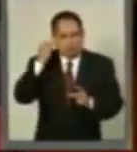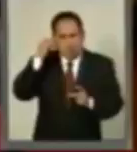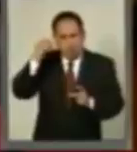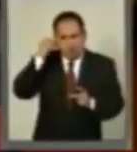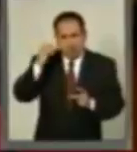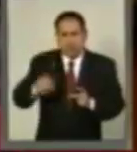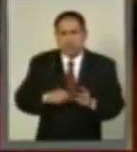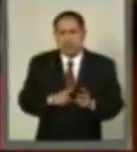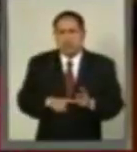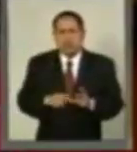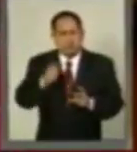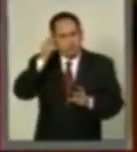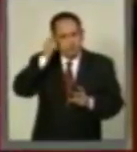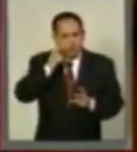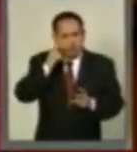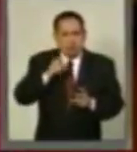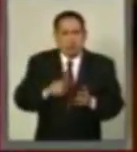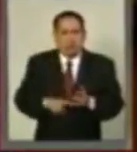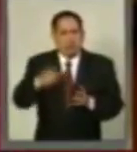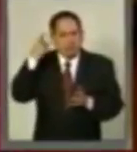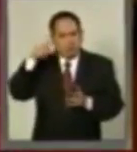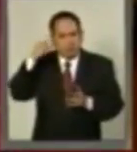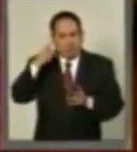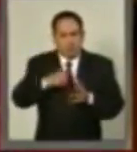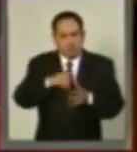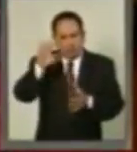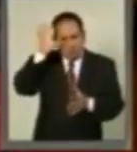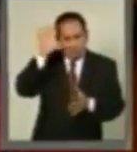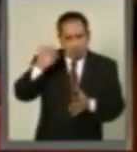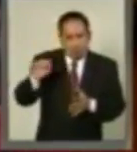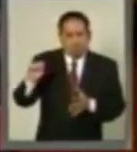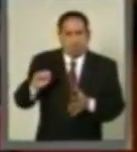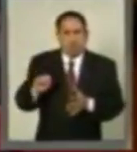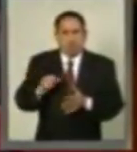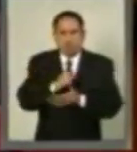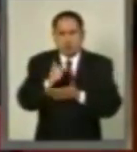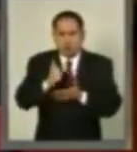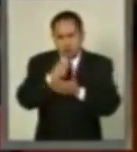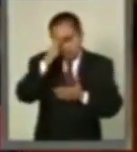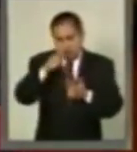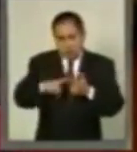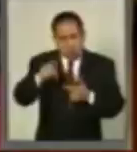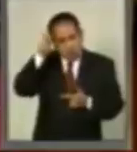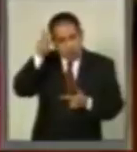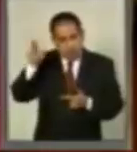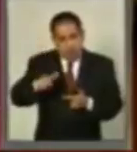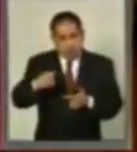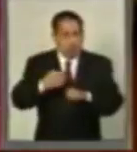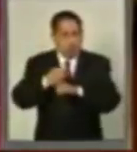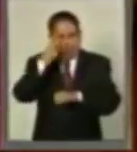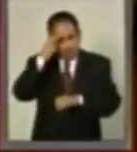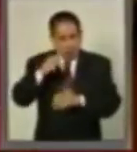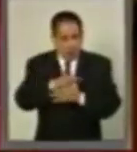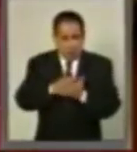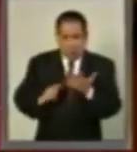Oaxaca, Guerrero, Puebla, Morelos, Ciudad de México, Hidalgo y Estado de